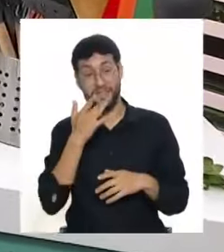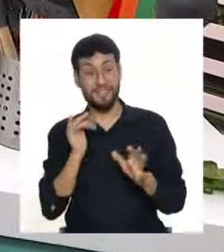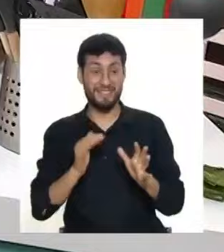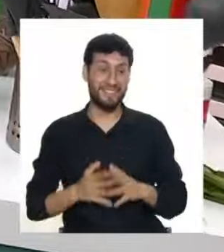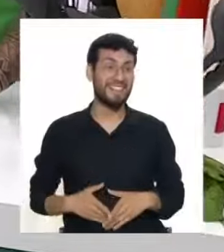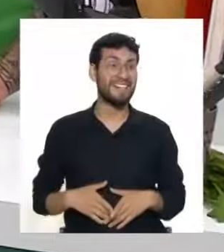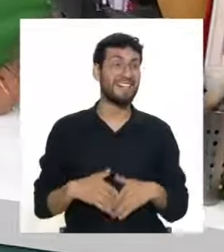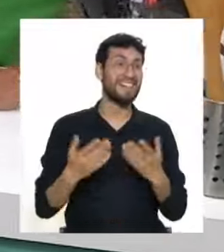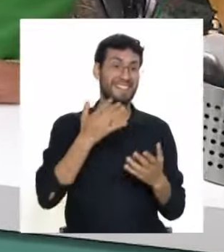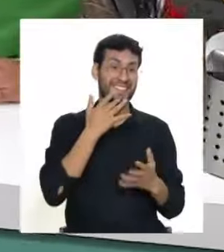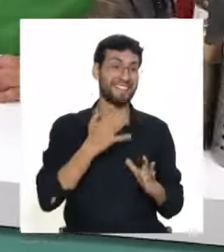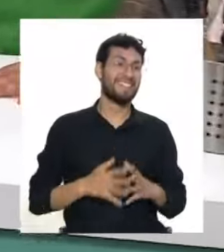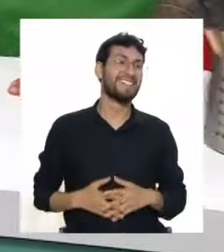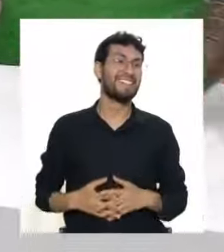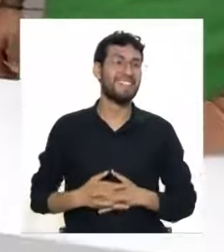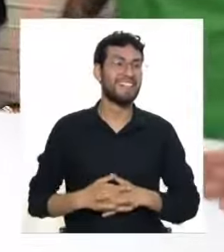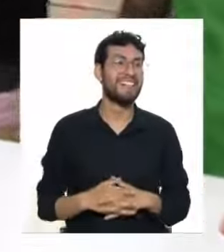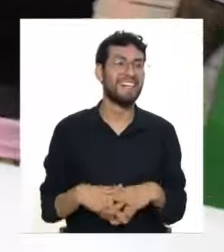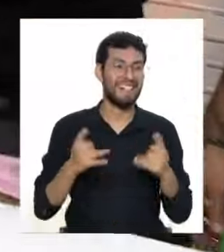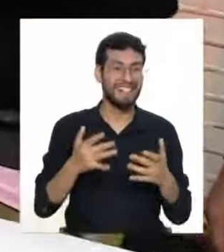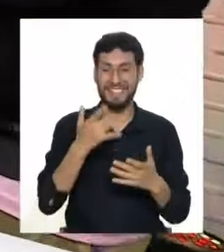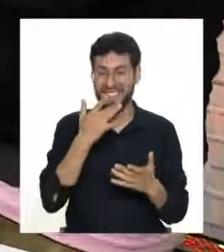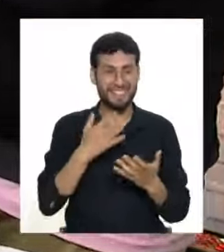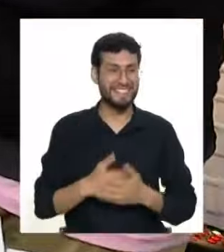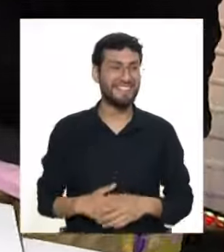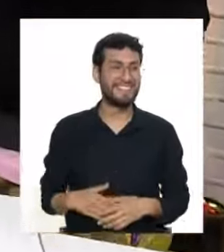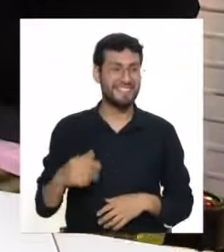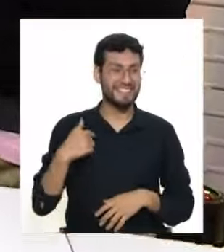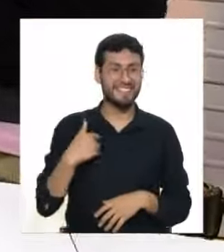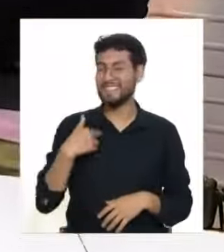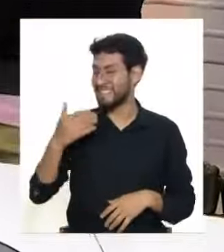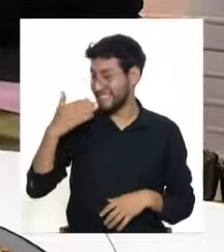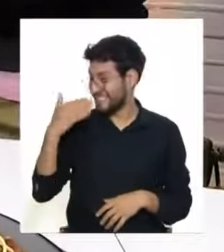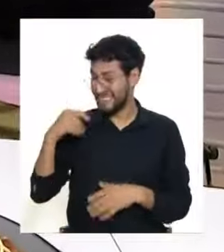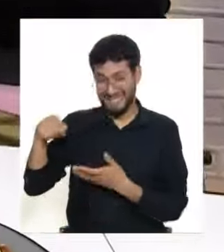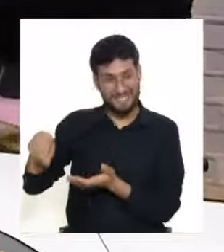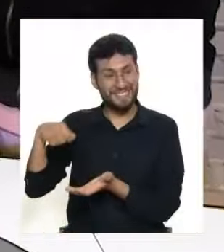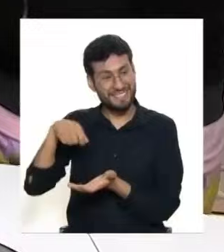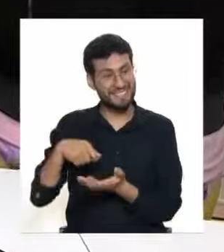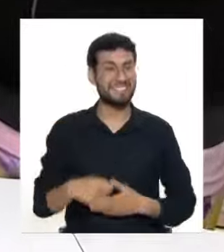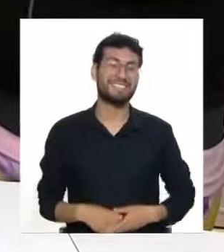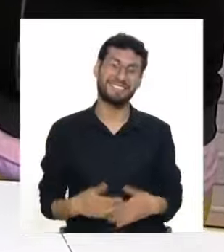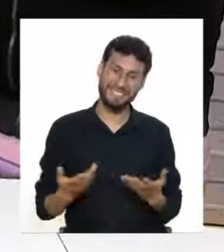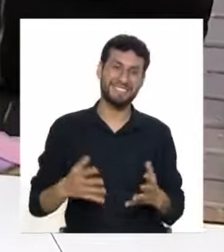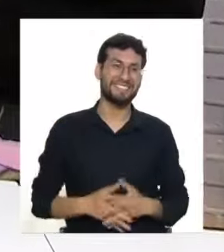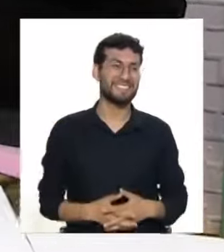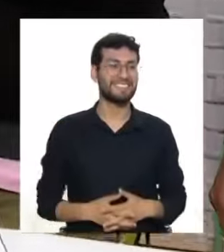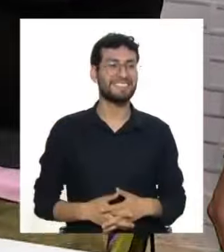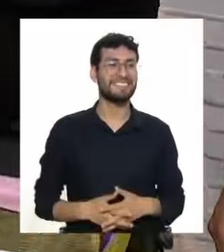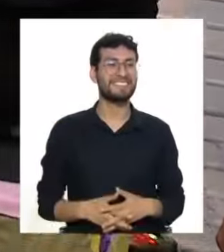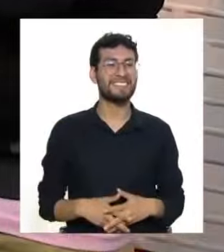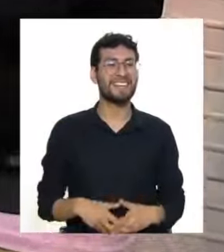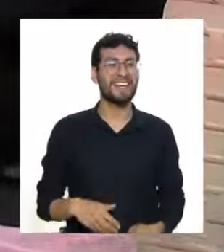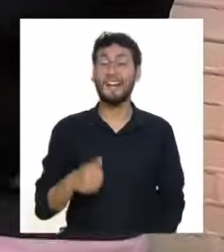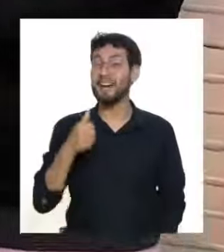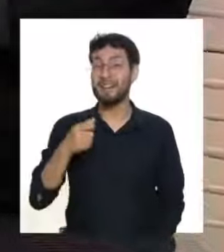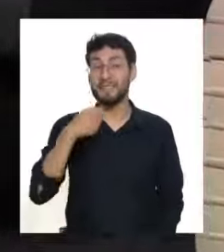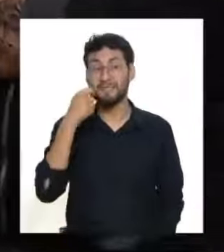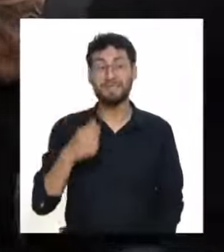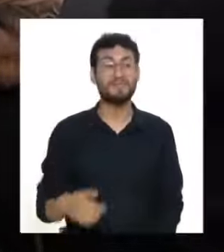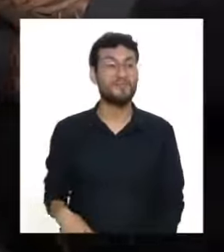no, ajicito. No, claro. Vamos a meter ahí su ajicini. Claro. Claro. Muy bueno. Riquísimo. Con